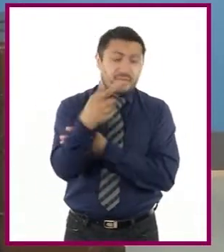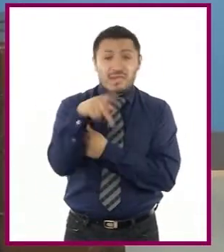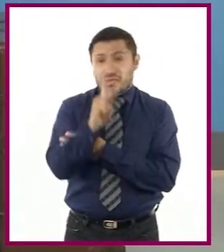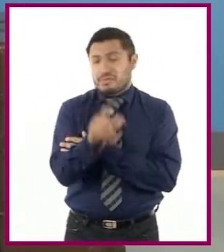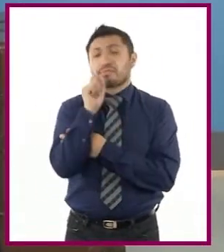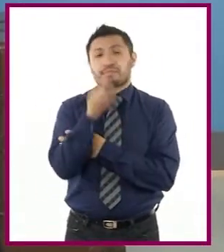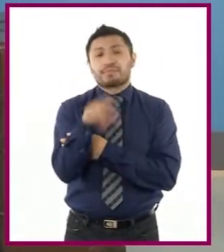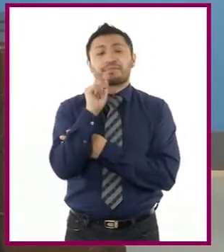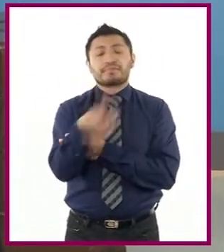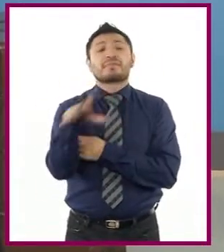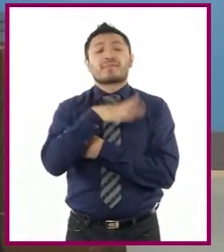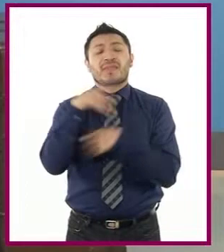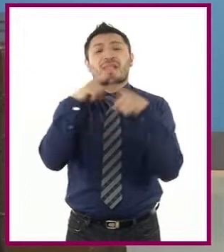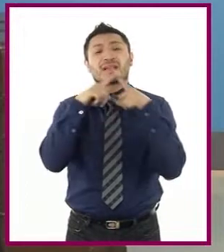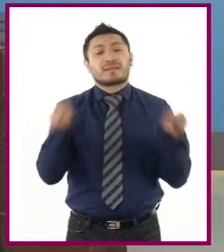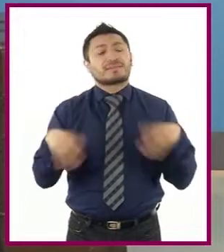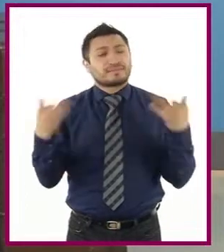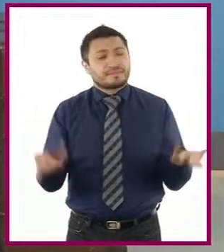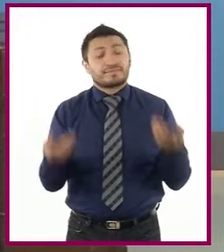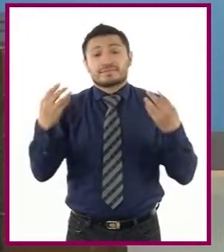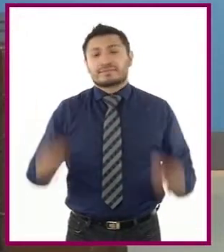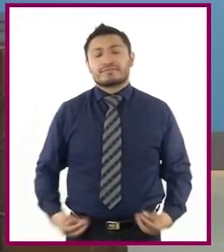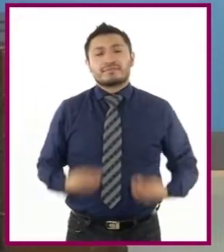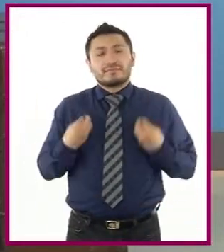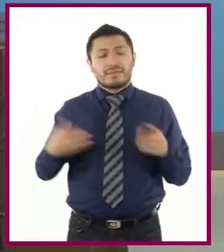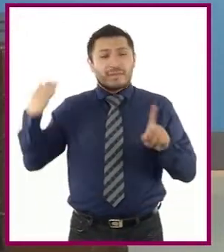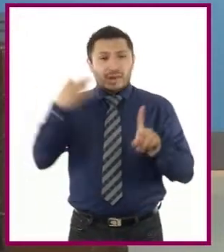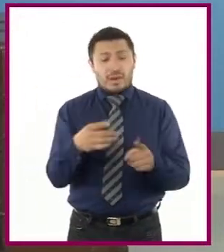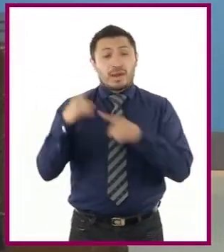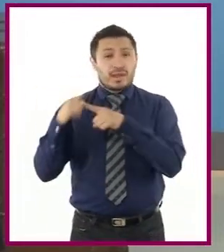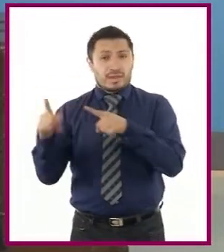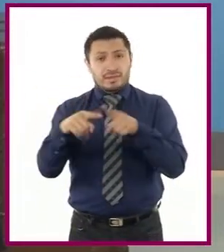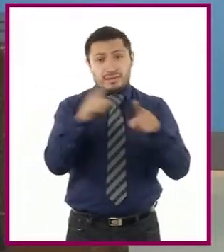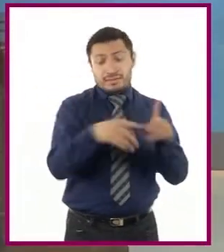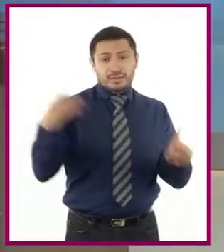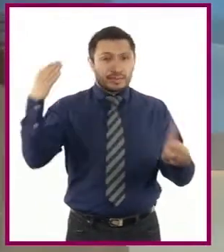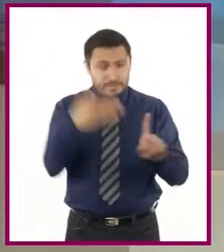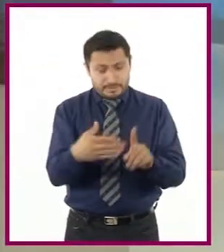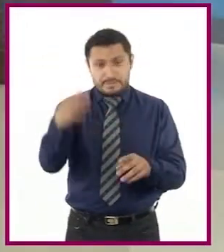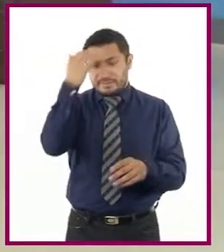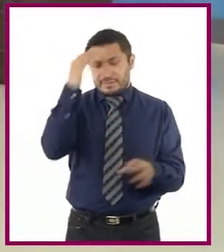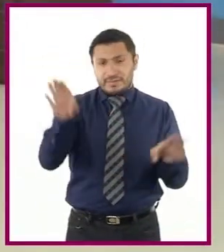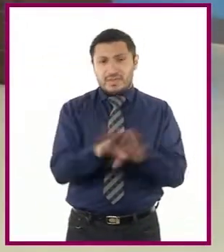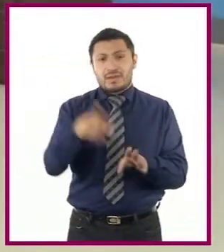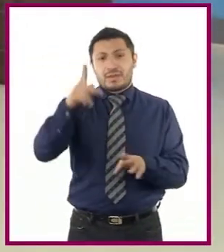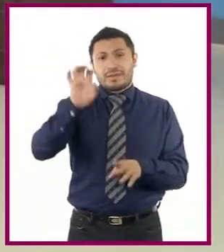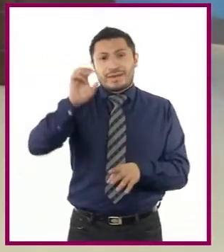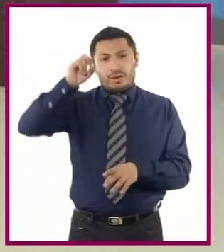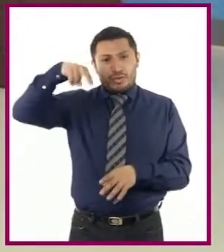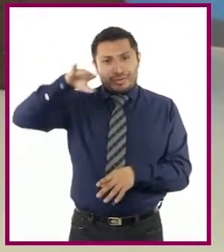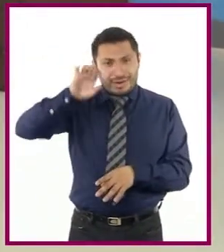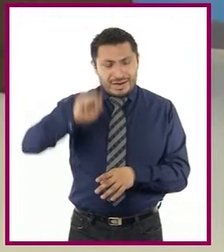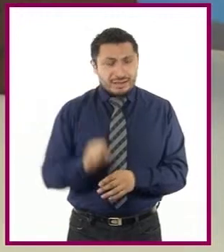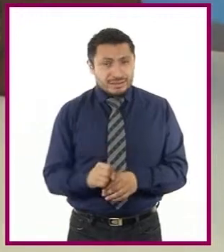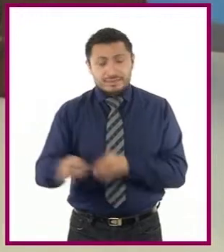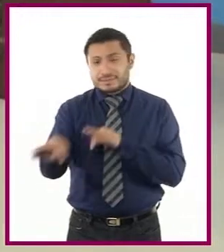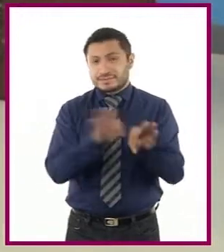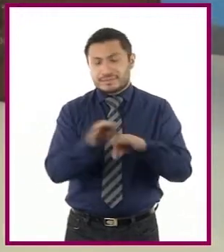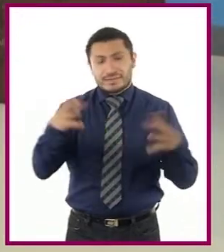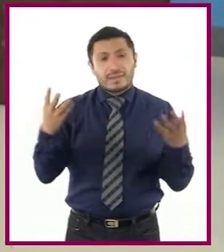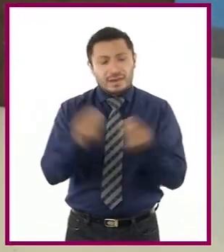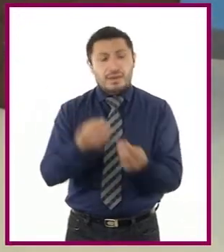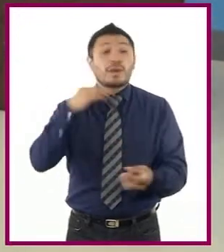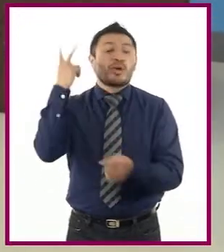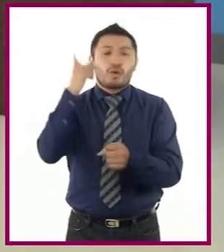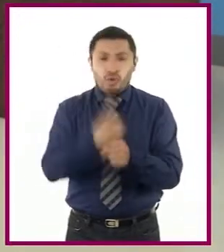mismo tiempo se diferenciaban y su vida se encaminaba por rumbos distintos. Se les conocía como peones. Trabajaban por su